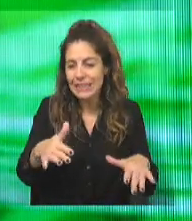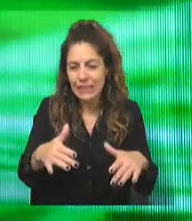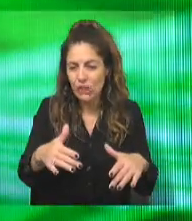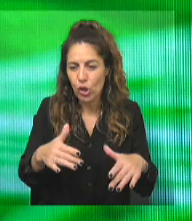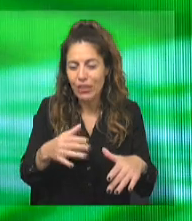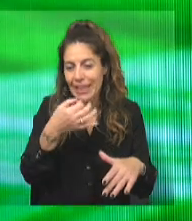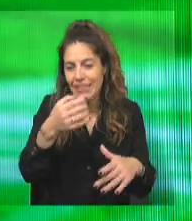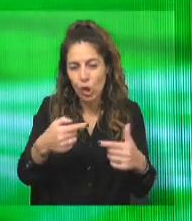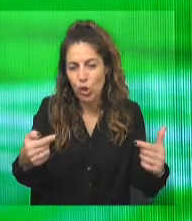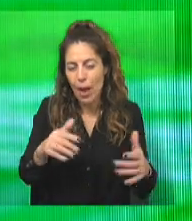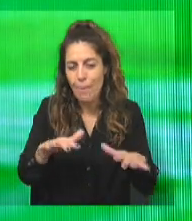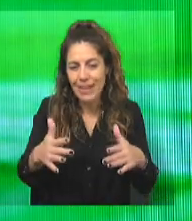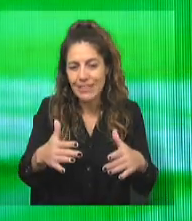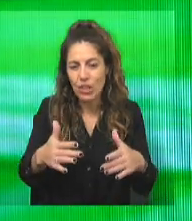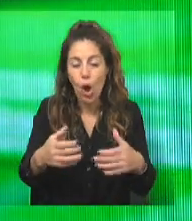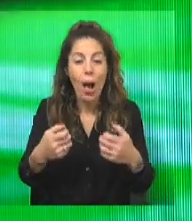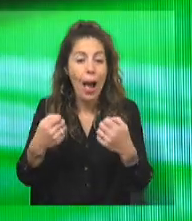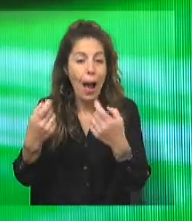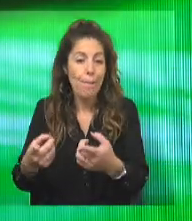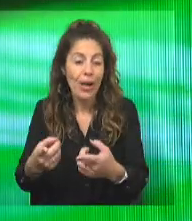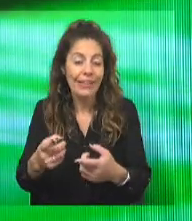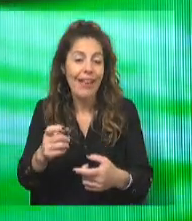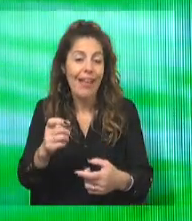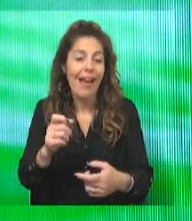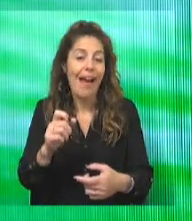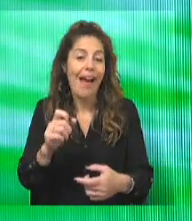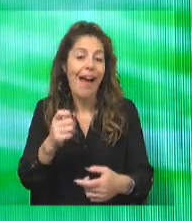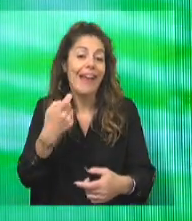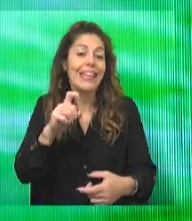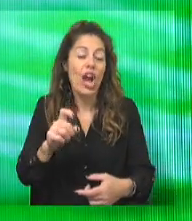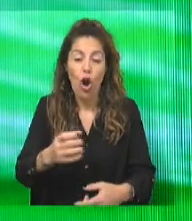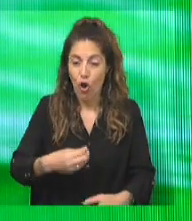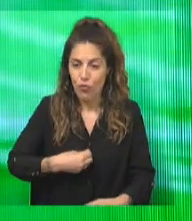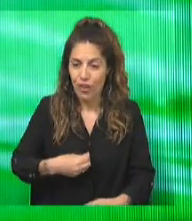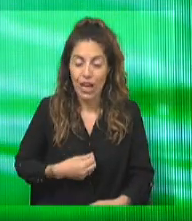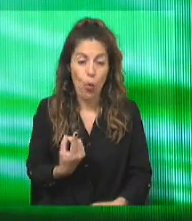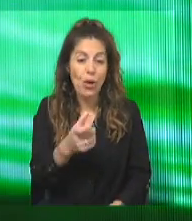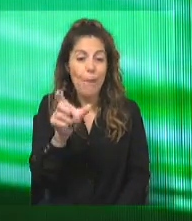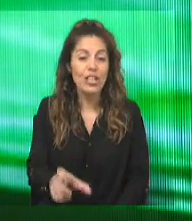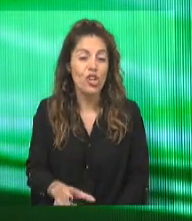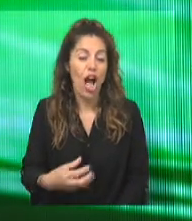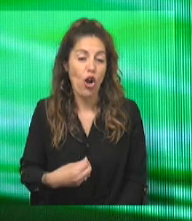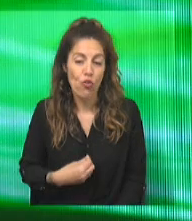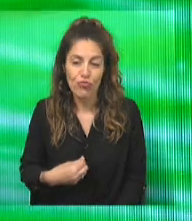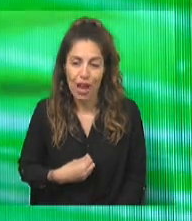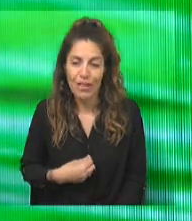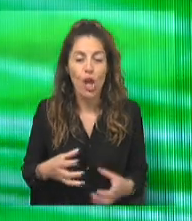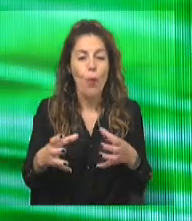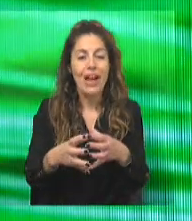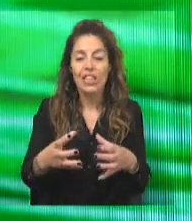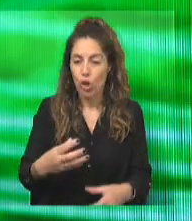eh apuesten a qui en quién confiar en una persona confiable en y en un partido